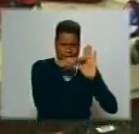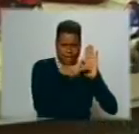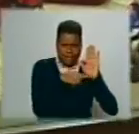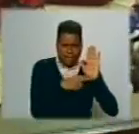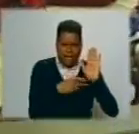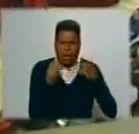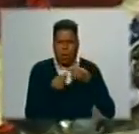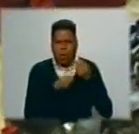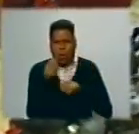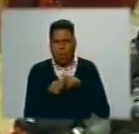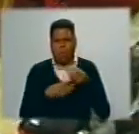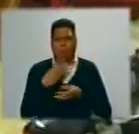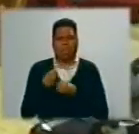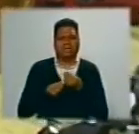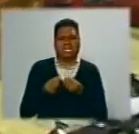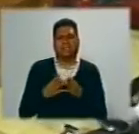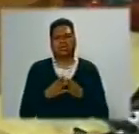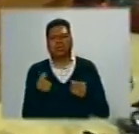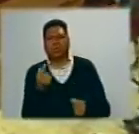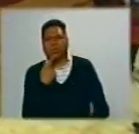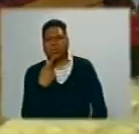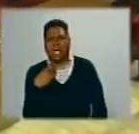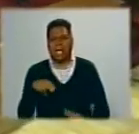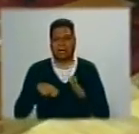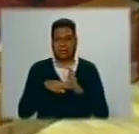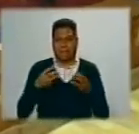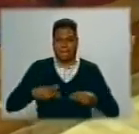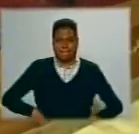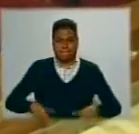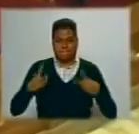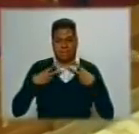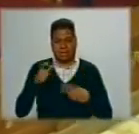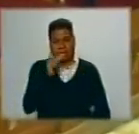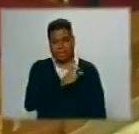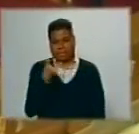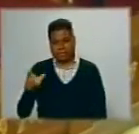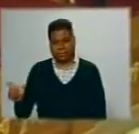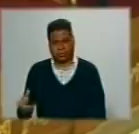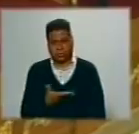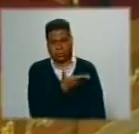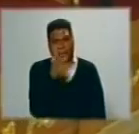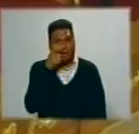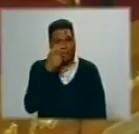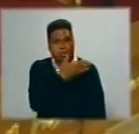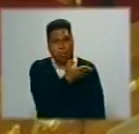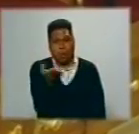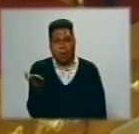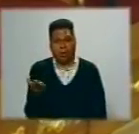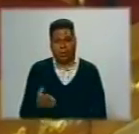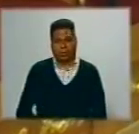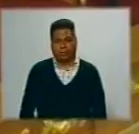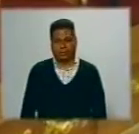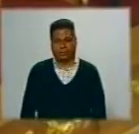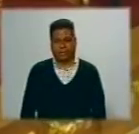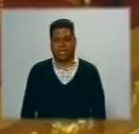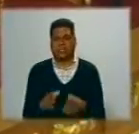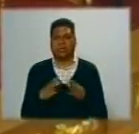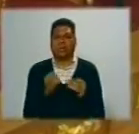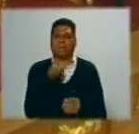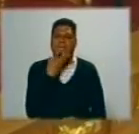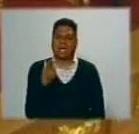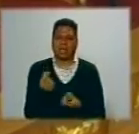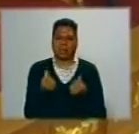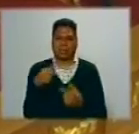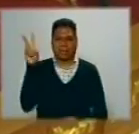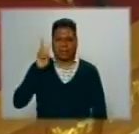de incrementar el nivel de vida de nuestro pueblo, el equilibrio económico y la eficiencia de la economía